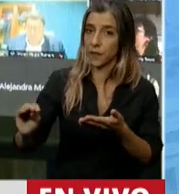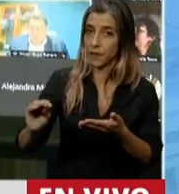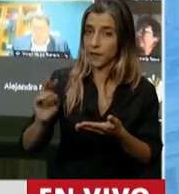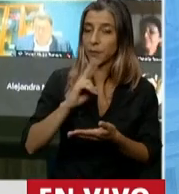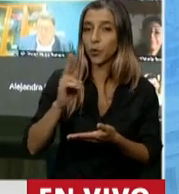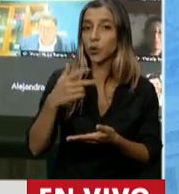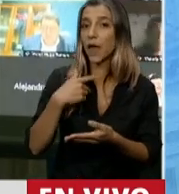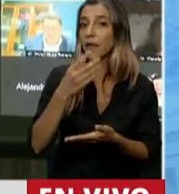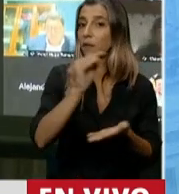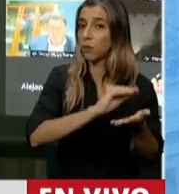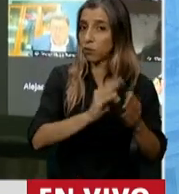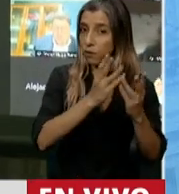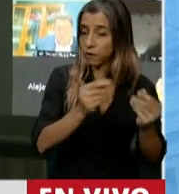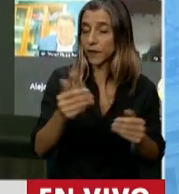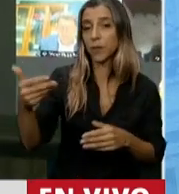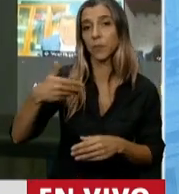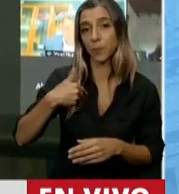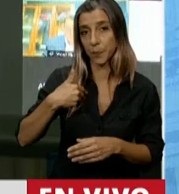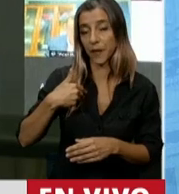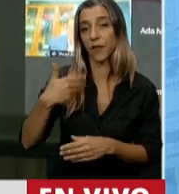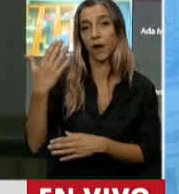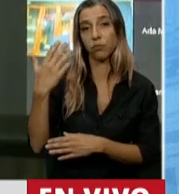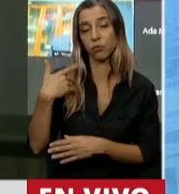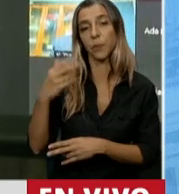diputado, me pide la palabra y hace la cuestión de privilegio.